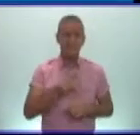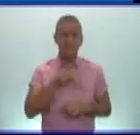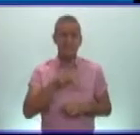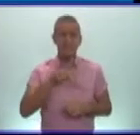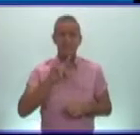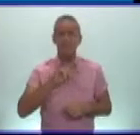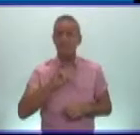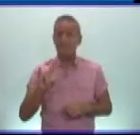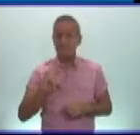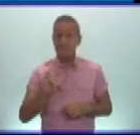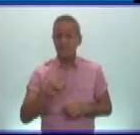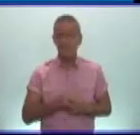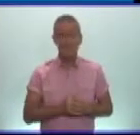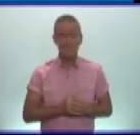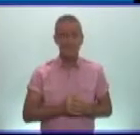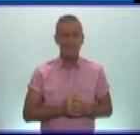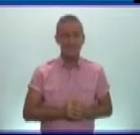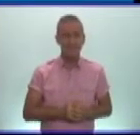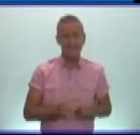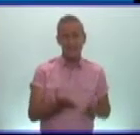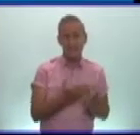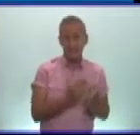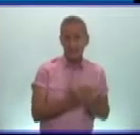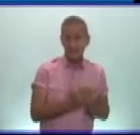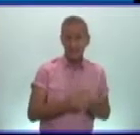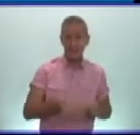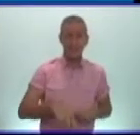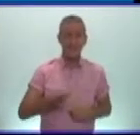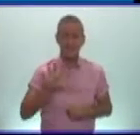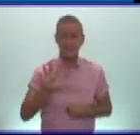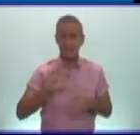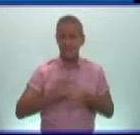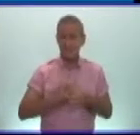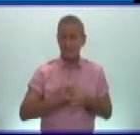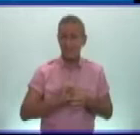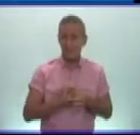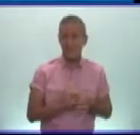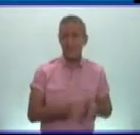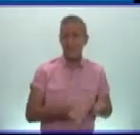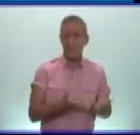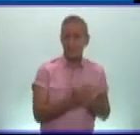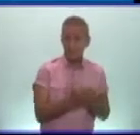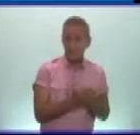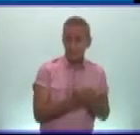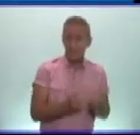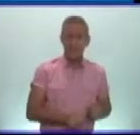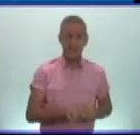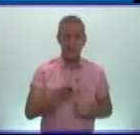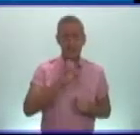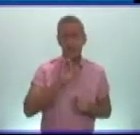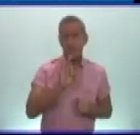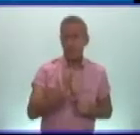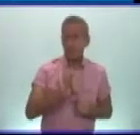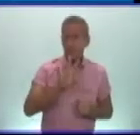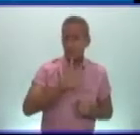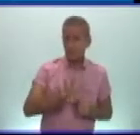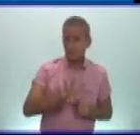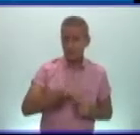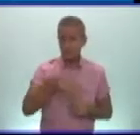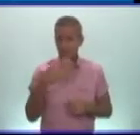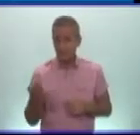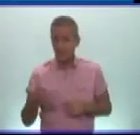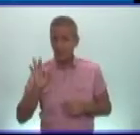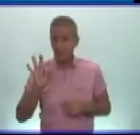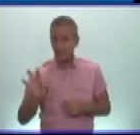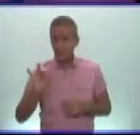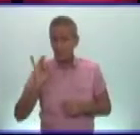también del mismo grado en las páginas de la 84 a la página 87. Vamos entonces